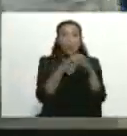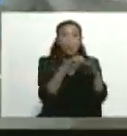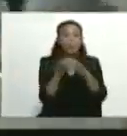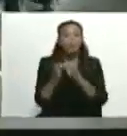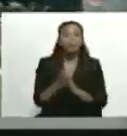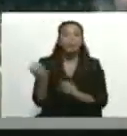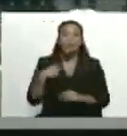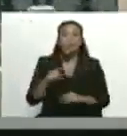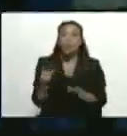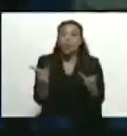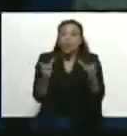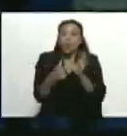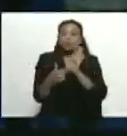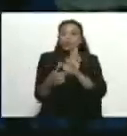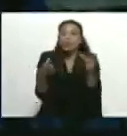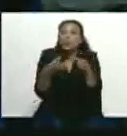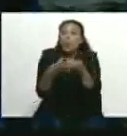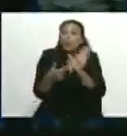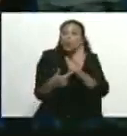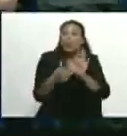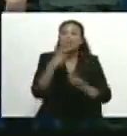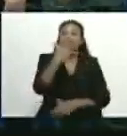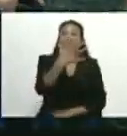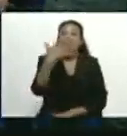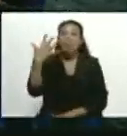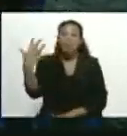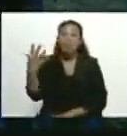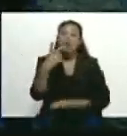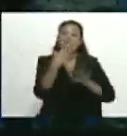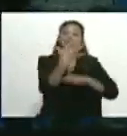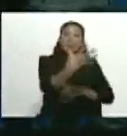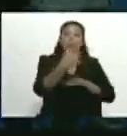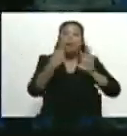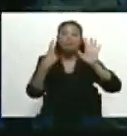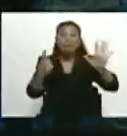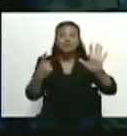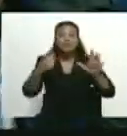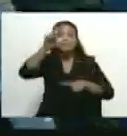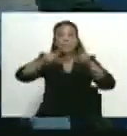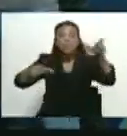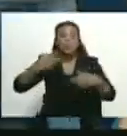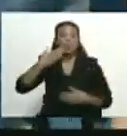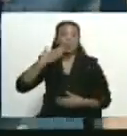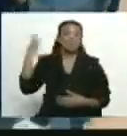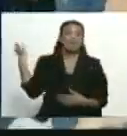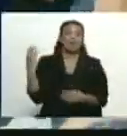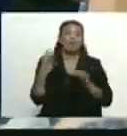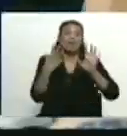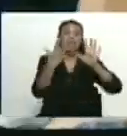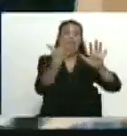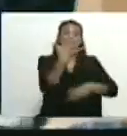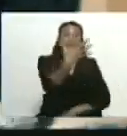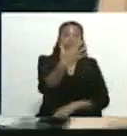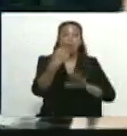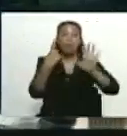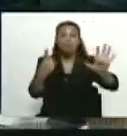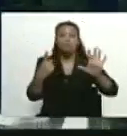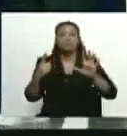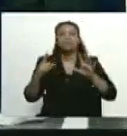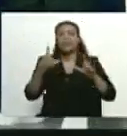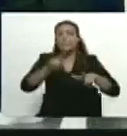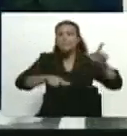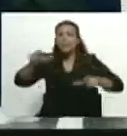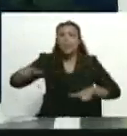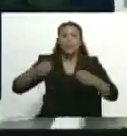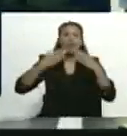Aquí vemos una pequeña representación de 56 artistas, presidente, que estuvimos en el escenario. 56 artistas. Un movimiento sin